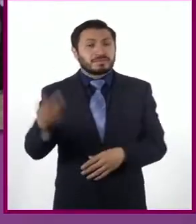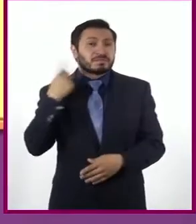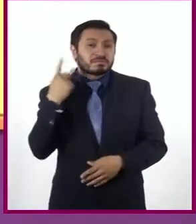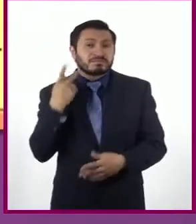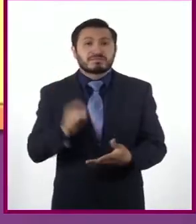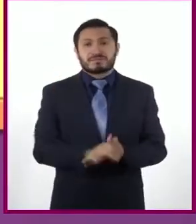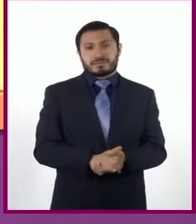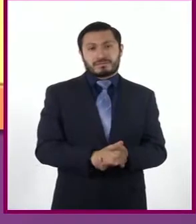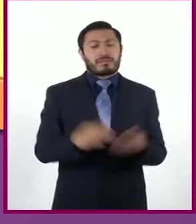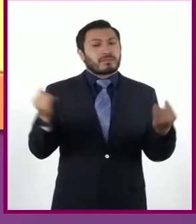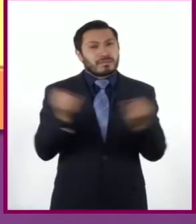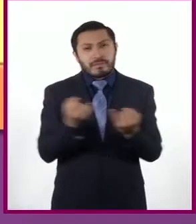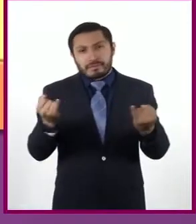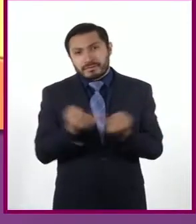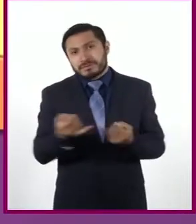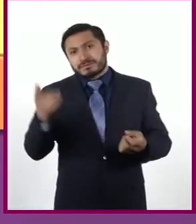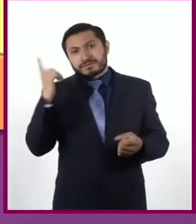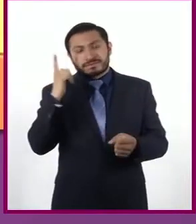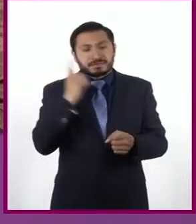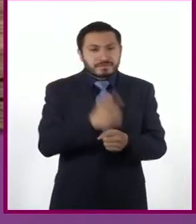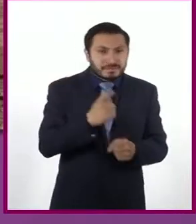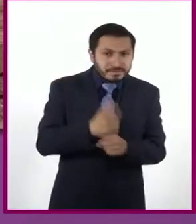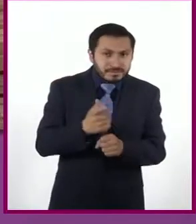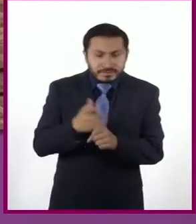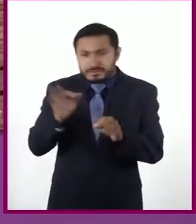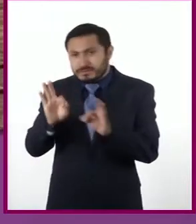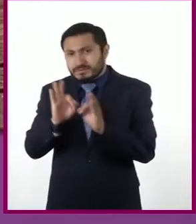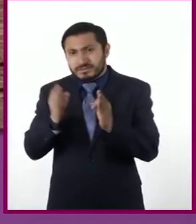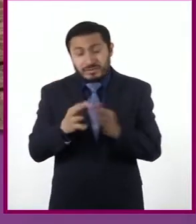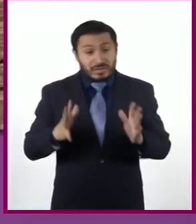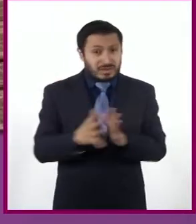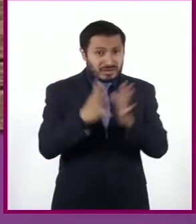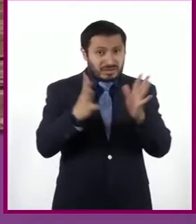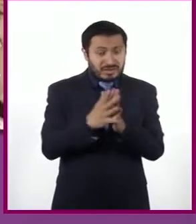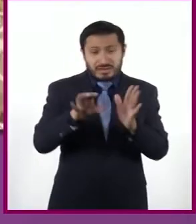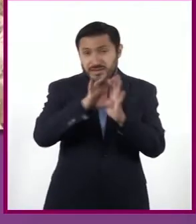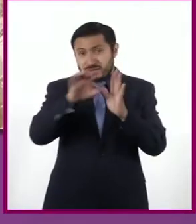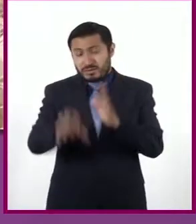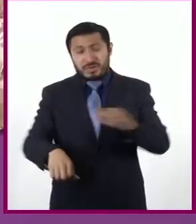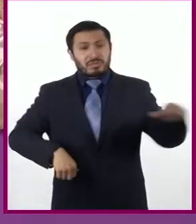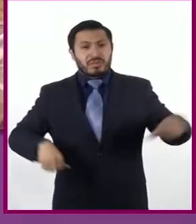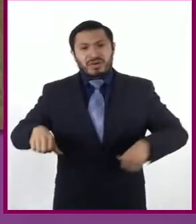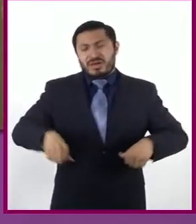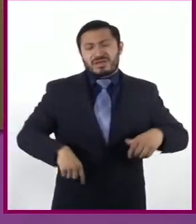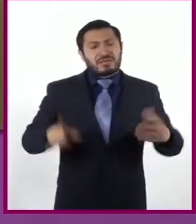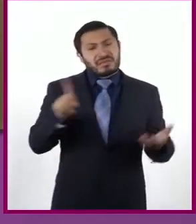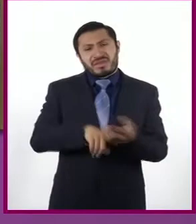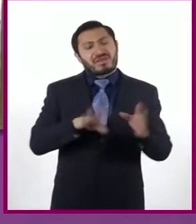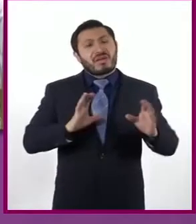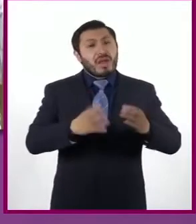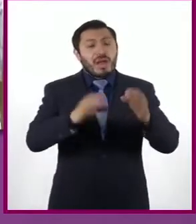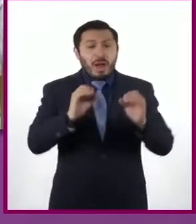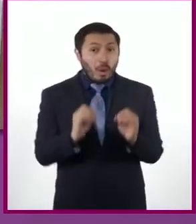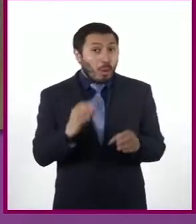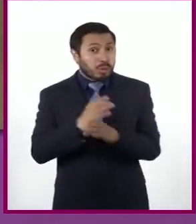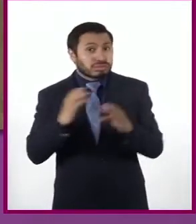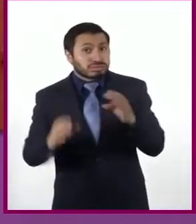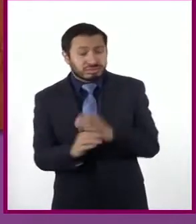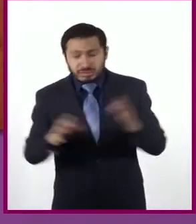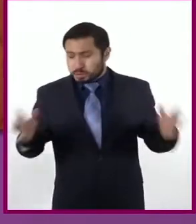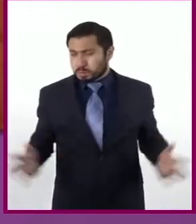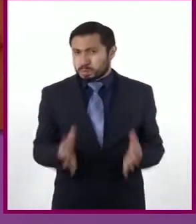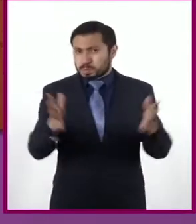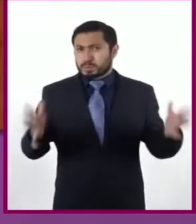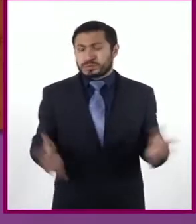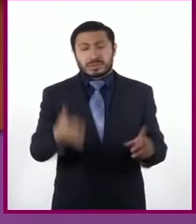políticos. También encontramos una manera de participar cuando se trata de actividades comunitarias o acciones colectivas encaminadas